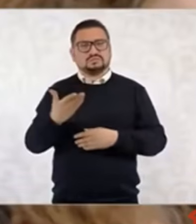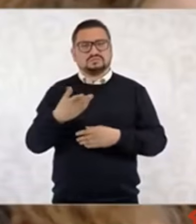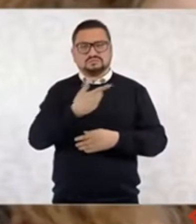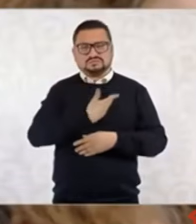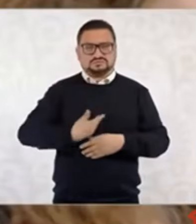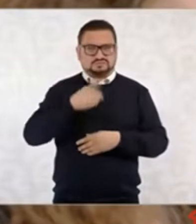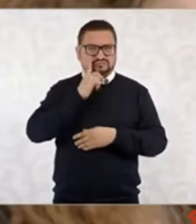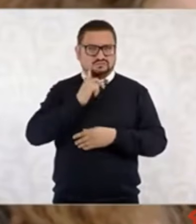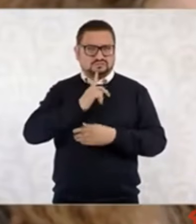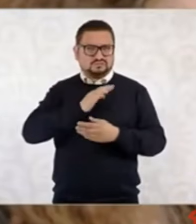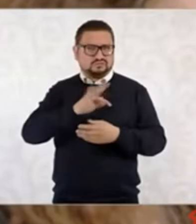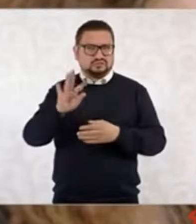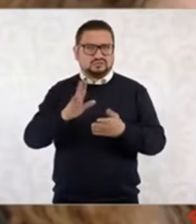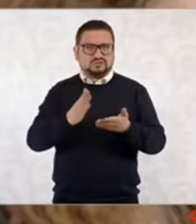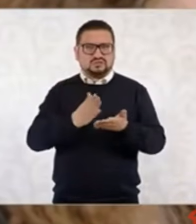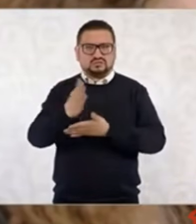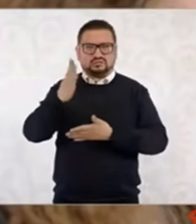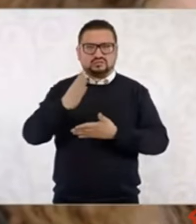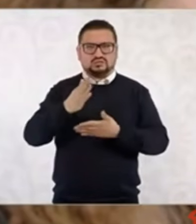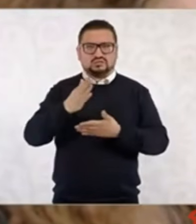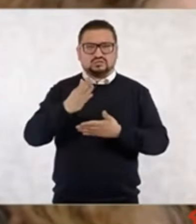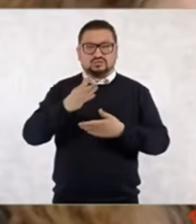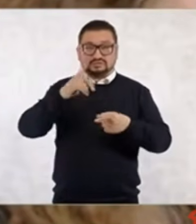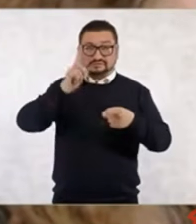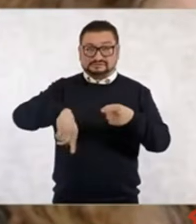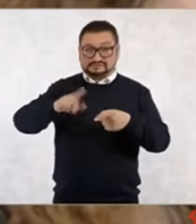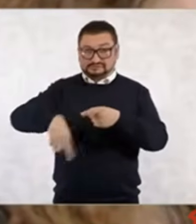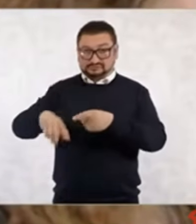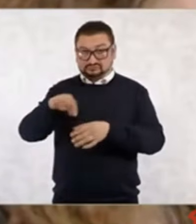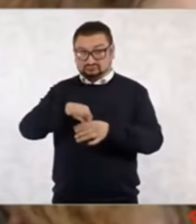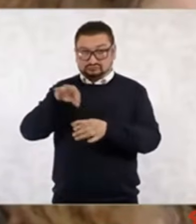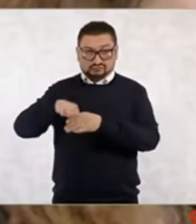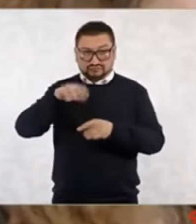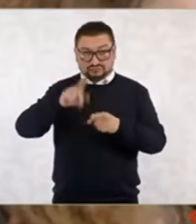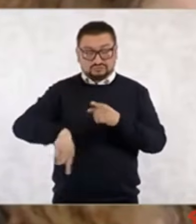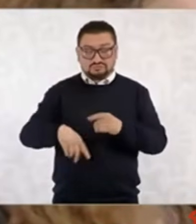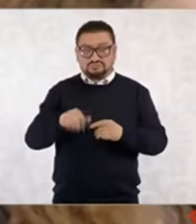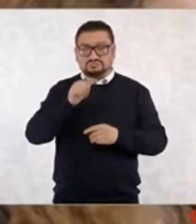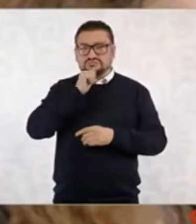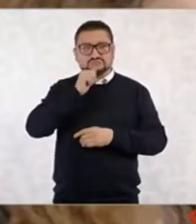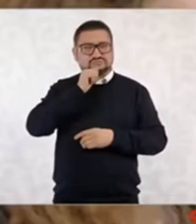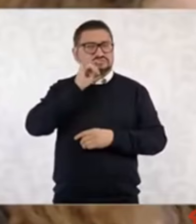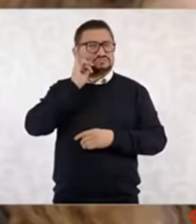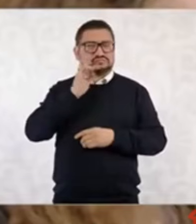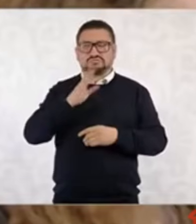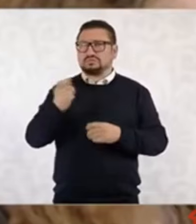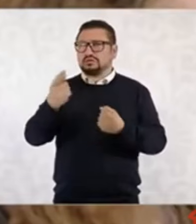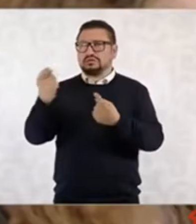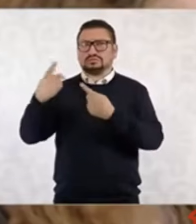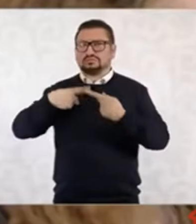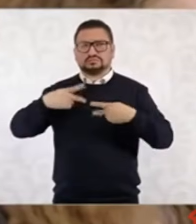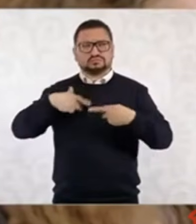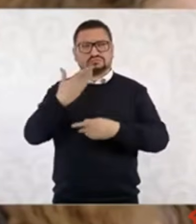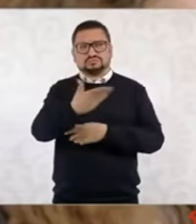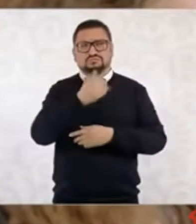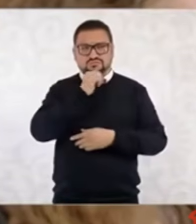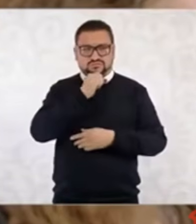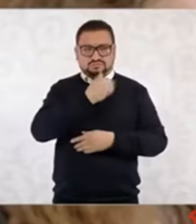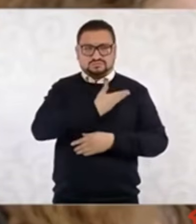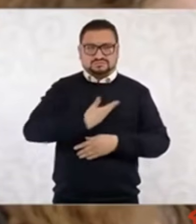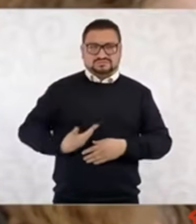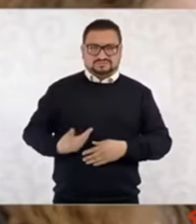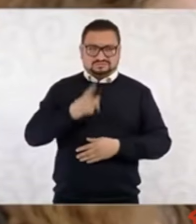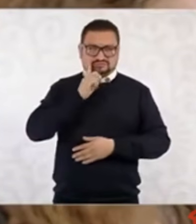presidenta se sometiera su mandato a revocación. No he visto ninguna voz que lo pida, salvo la presidenta